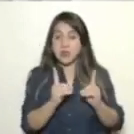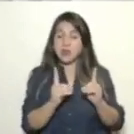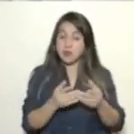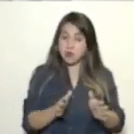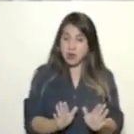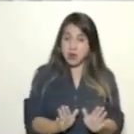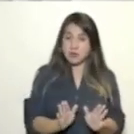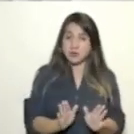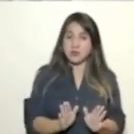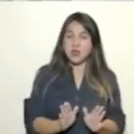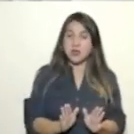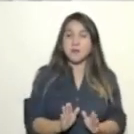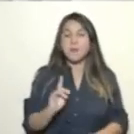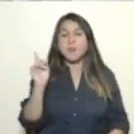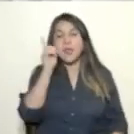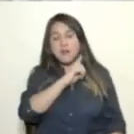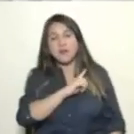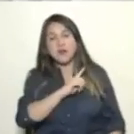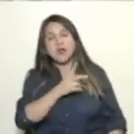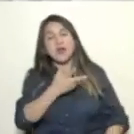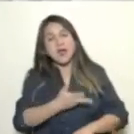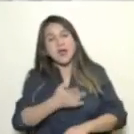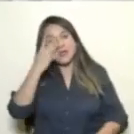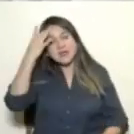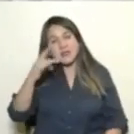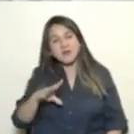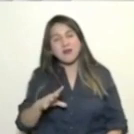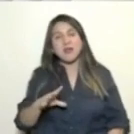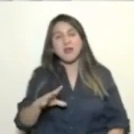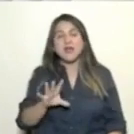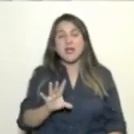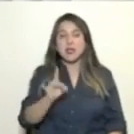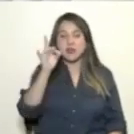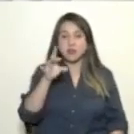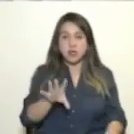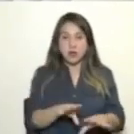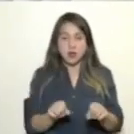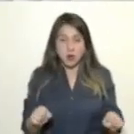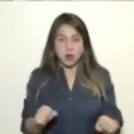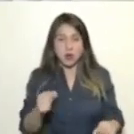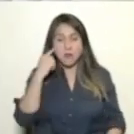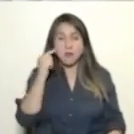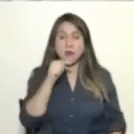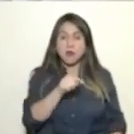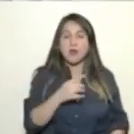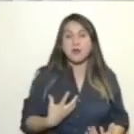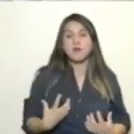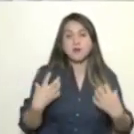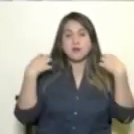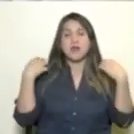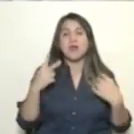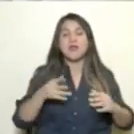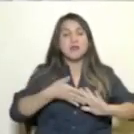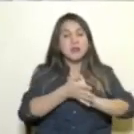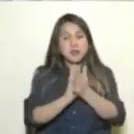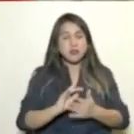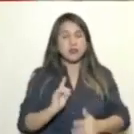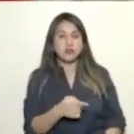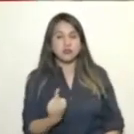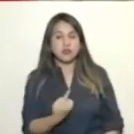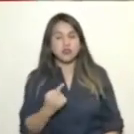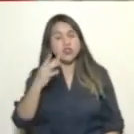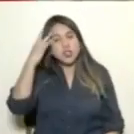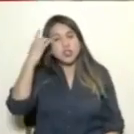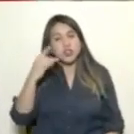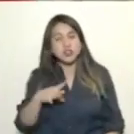democracia, al final, hay que saber encontrar los acuerdos. Pero ahí la responsabilidad es de todos nosotros. Sé